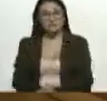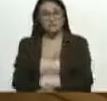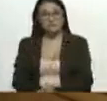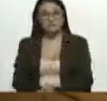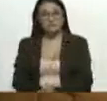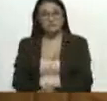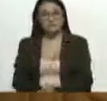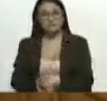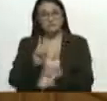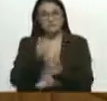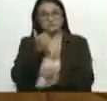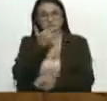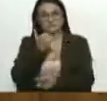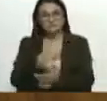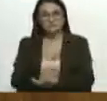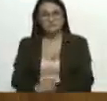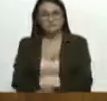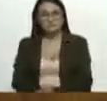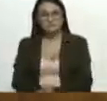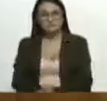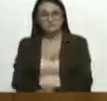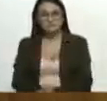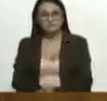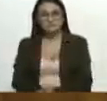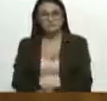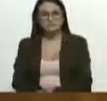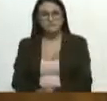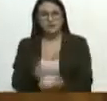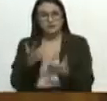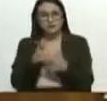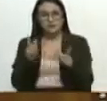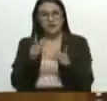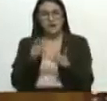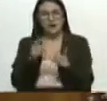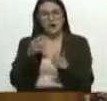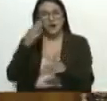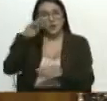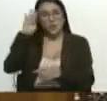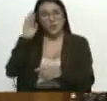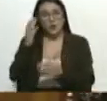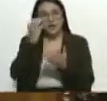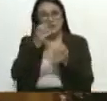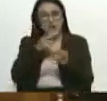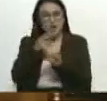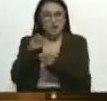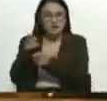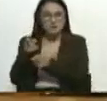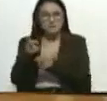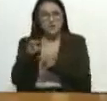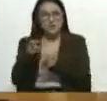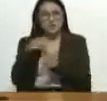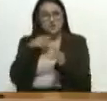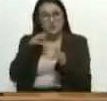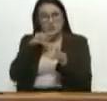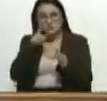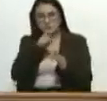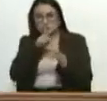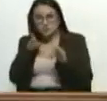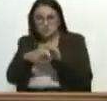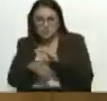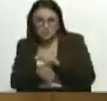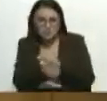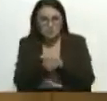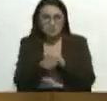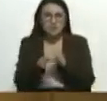Unos los cometimos, efectivamente, nosotros para poder librar a Cuba del terrorismo tuvimos que infiltrarnos en las bandas terroristas de Estados Unidos.